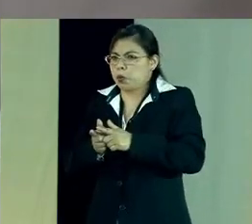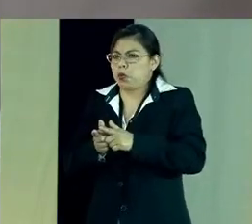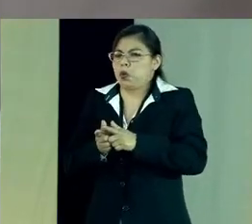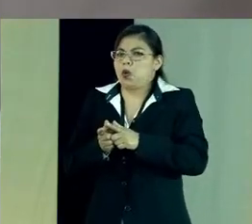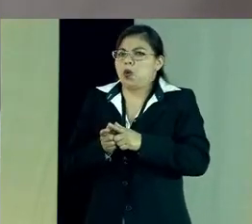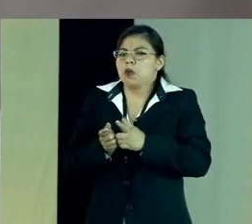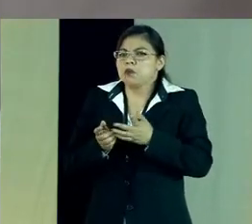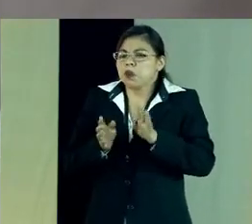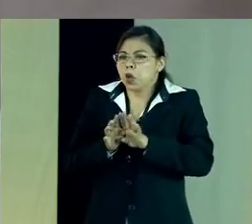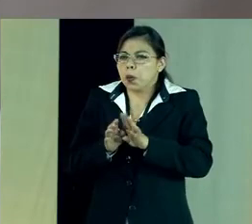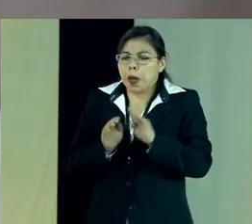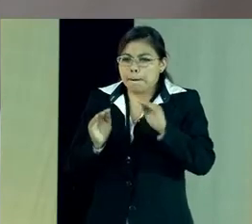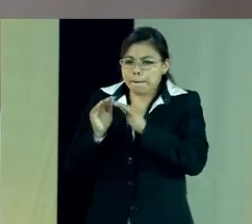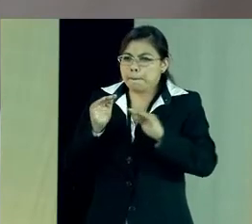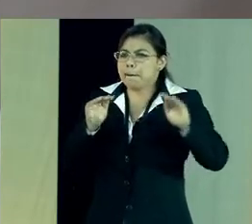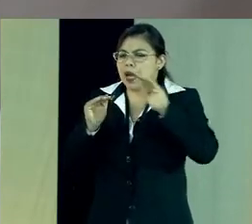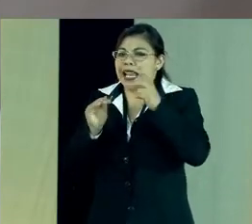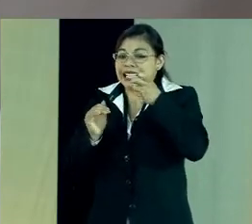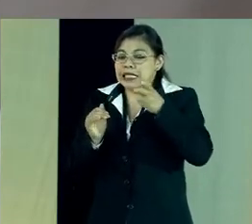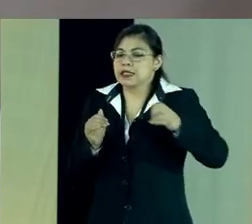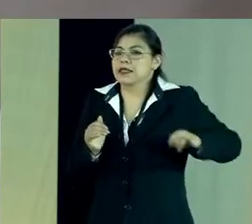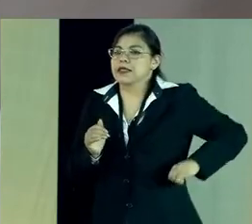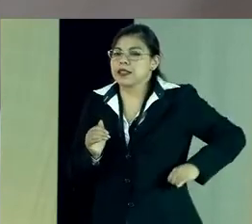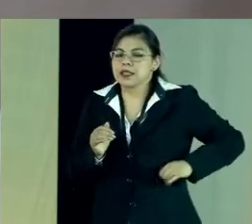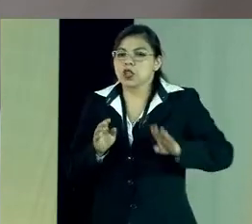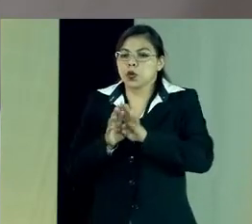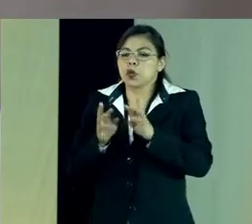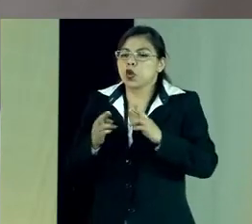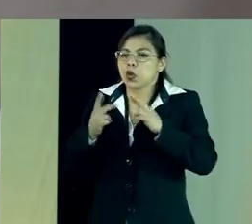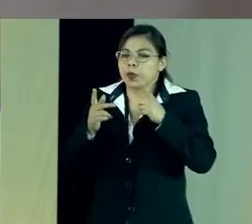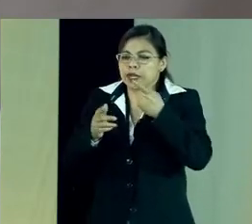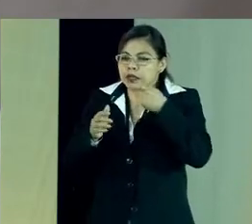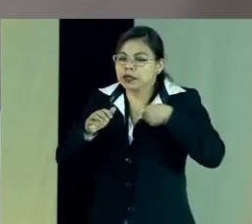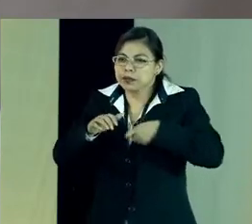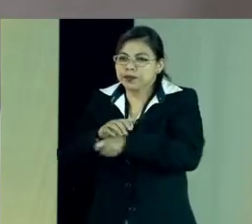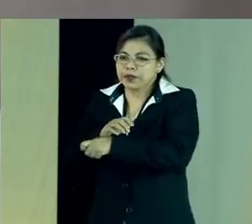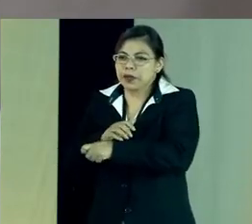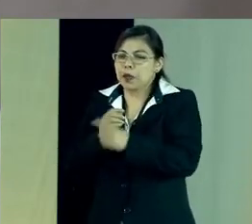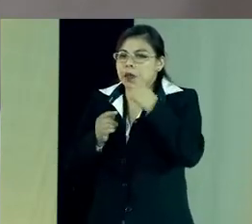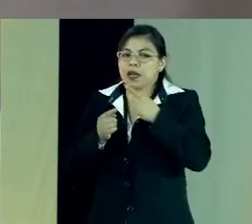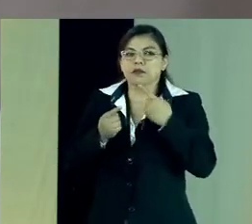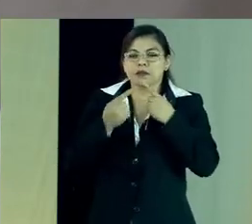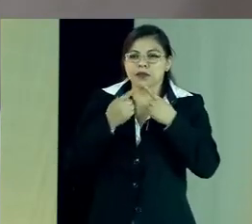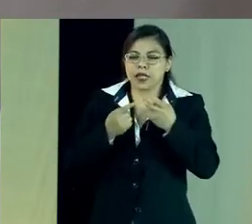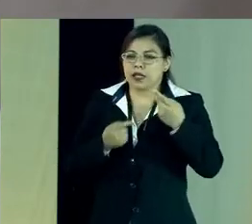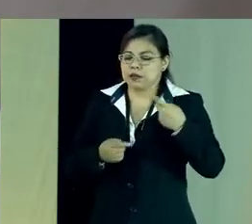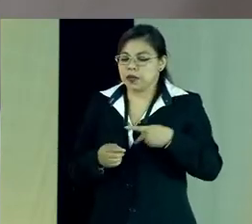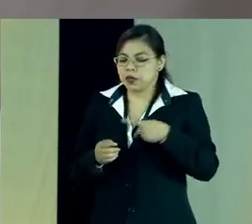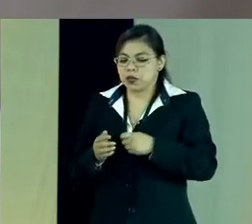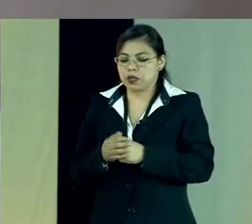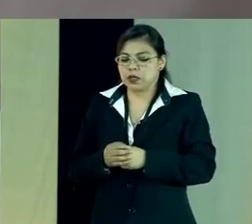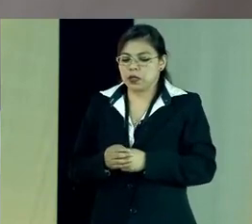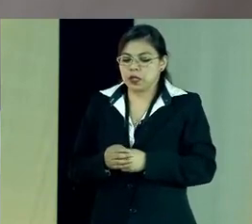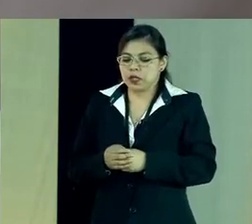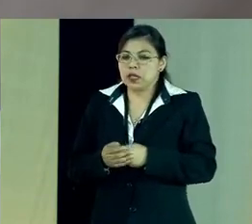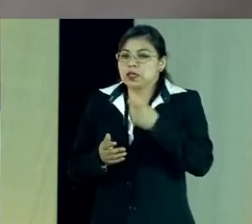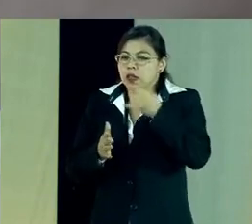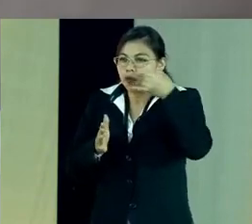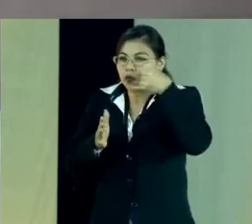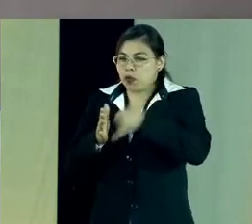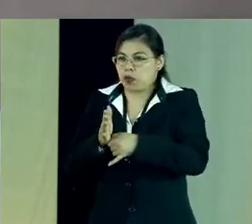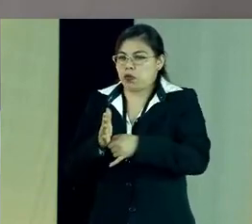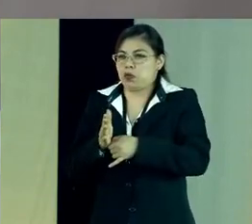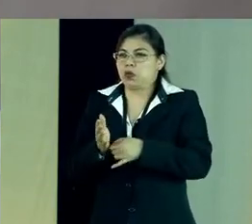están interesados en corromper al aparato de representación y de gestión de la vida pública entonces en el fondo